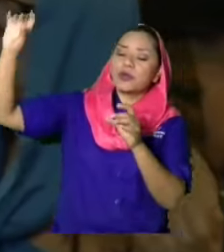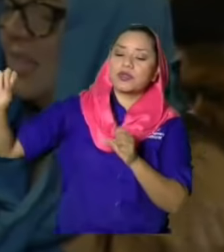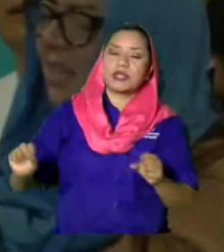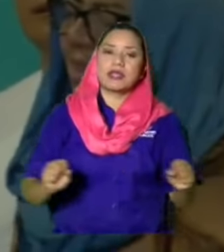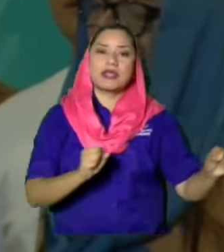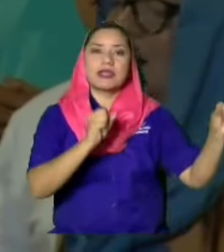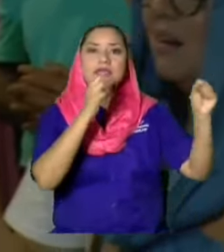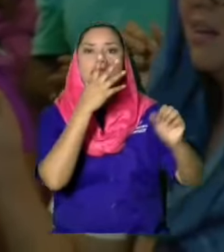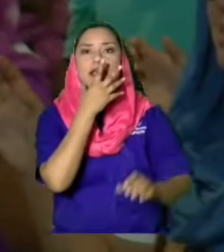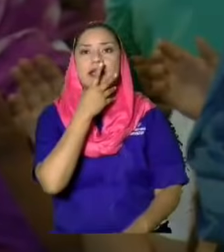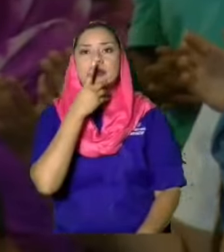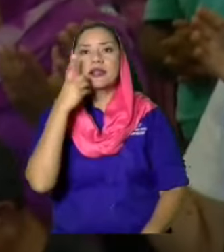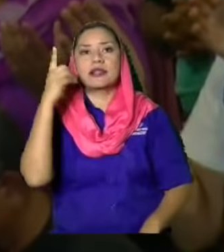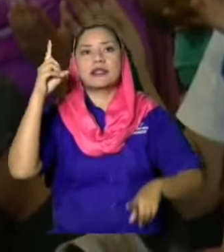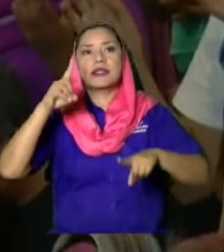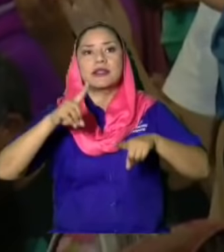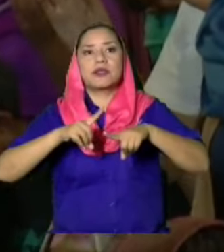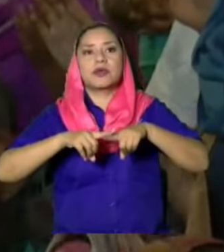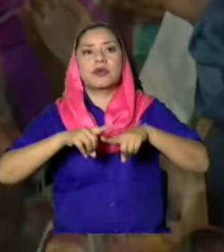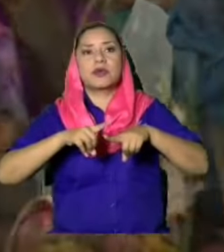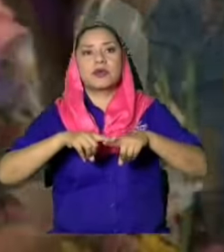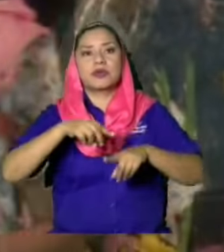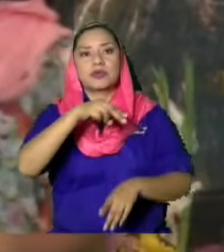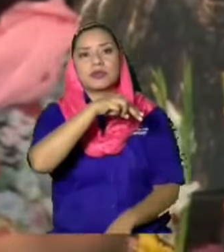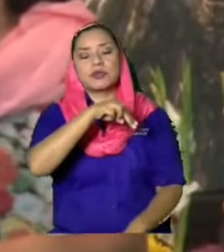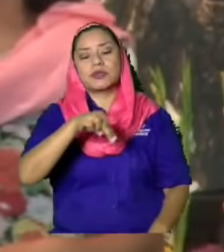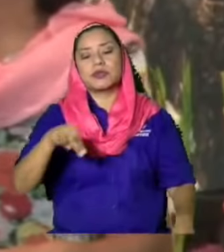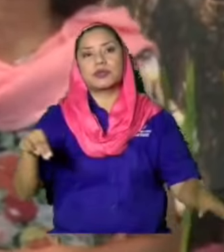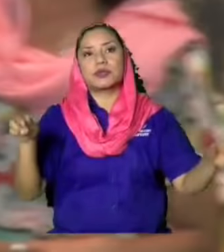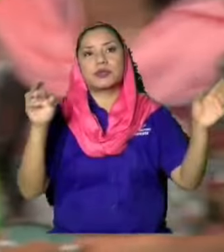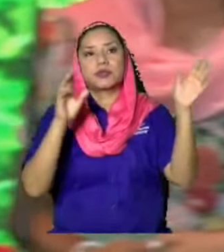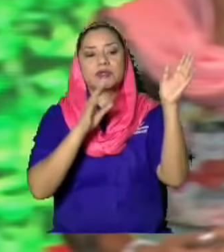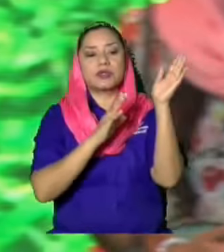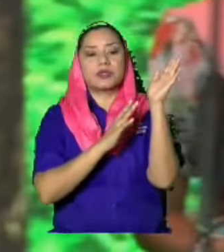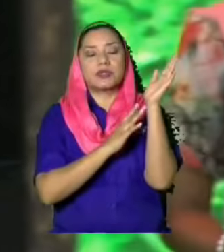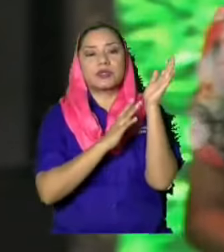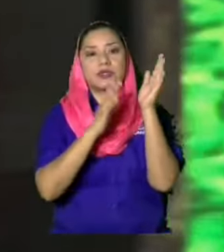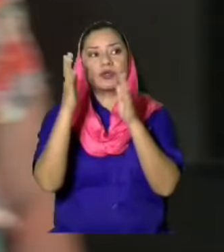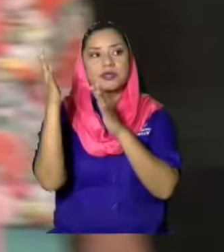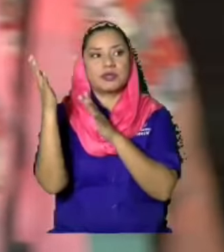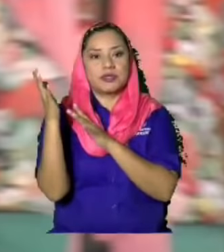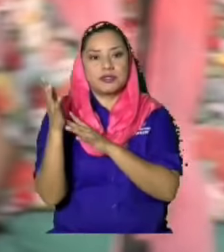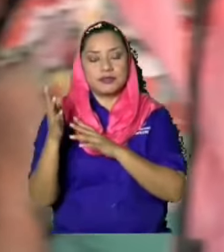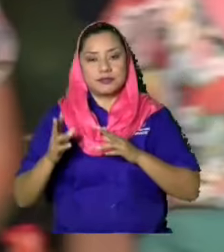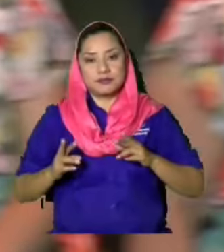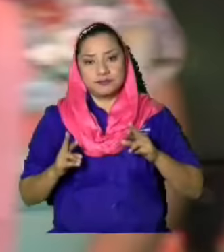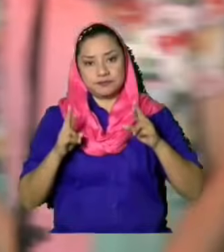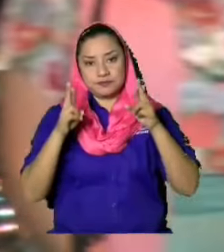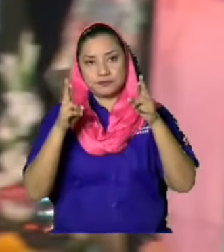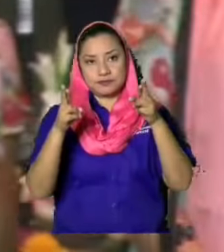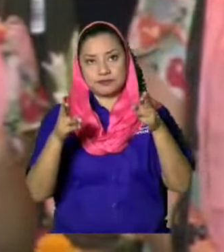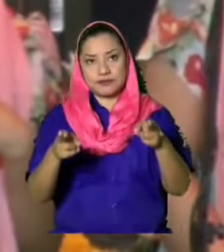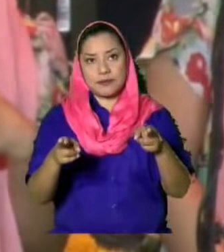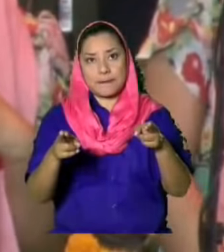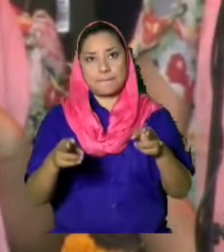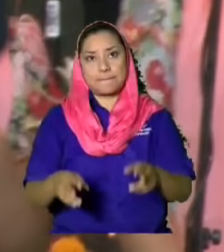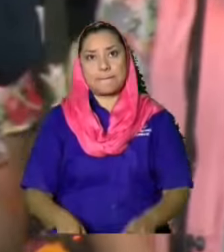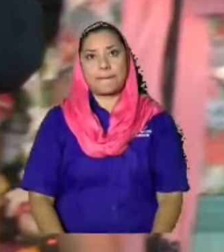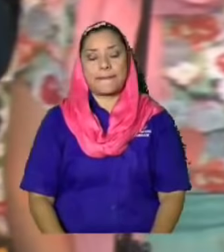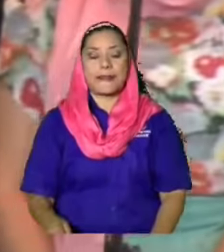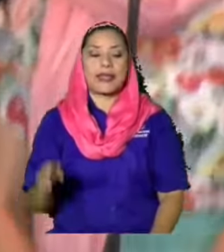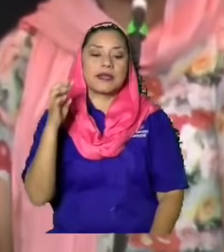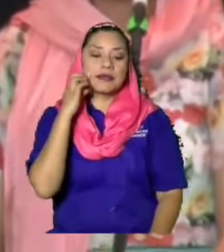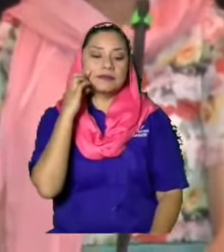Eso es, eso es, eso es. Ahora en el nombre poderoso de Jesús, recibe, recibe, recibe, recibe, recibe.